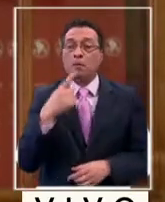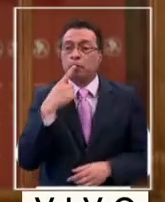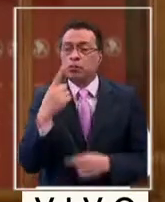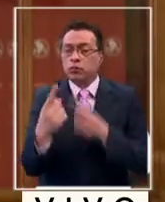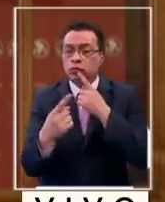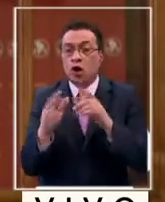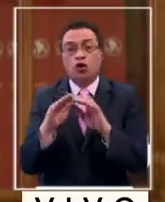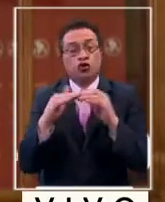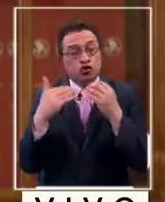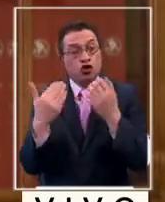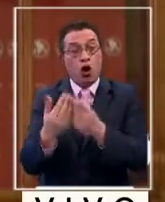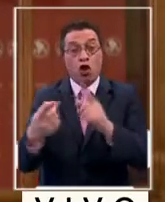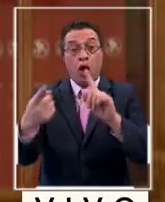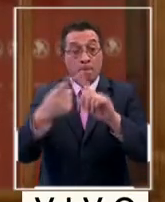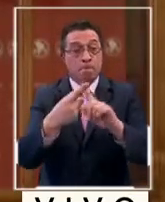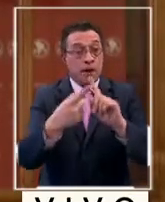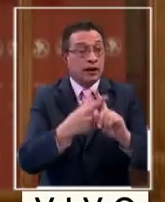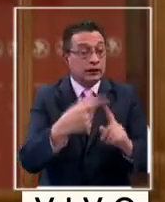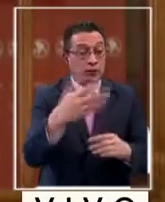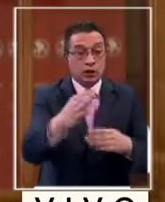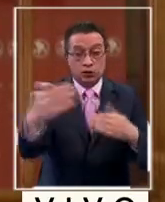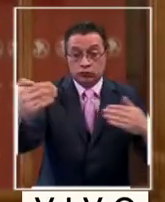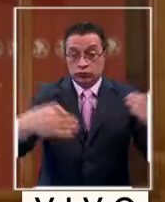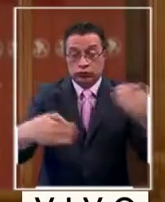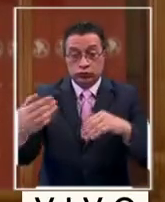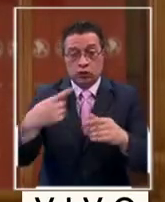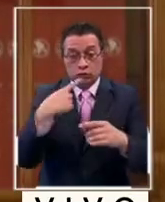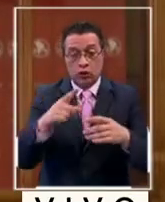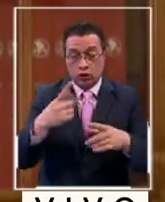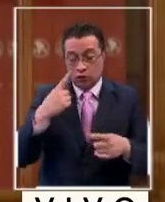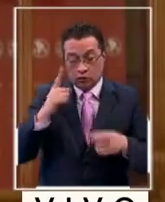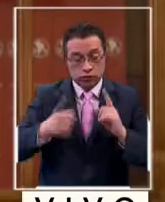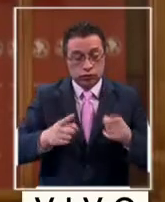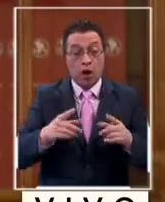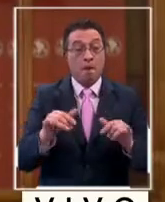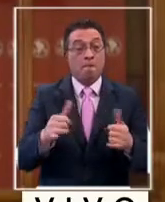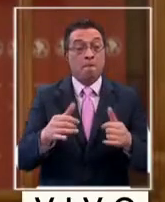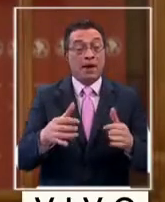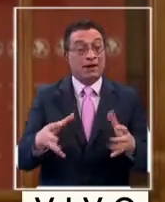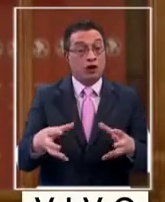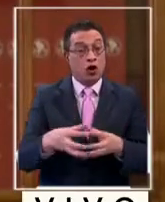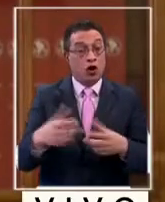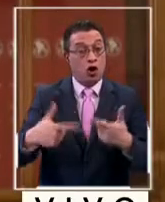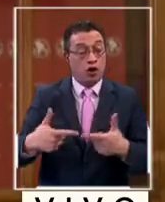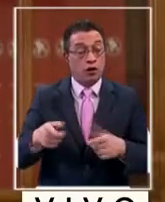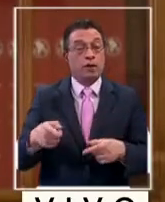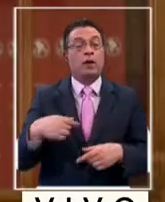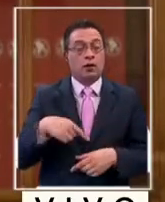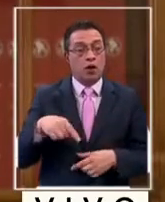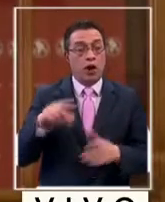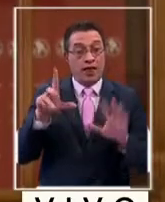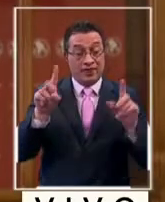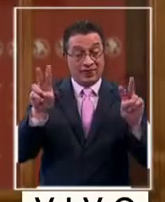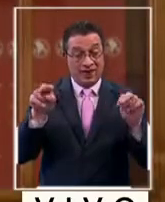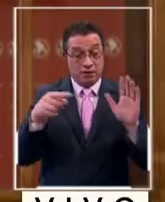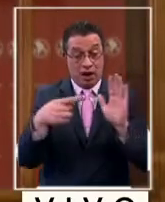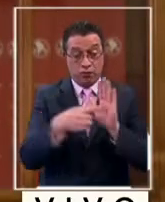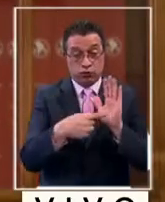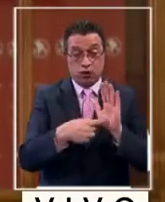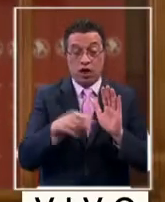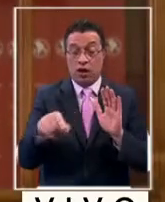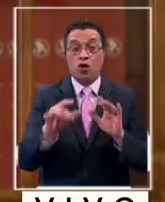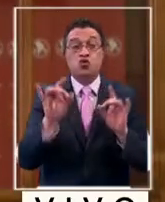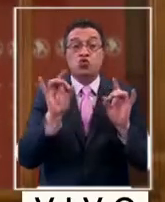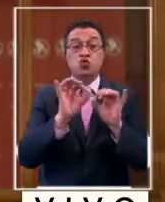que hemos participado de las definiciones colectivas del partido, estos temas puntuales nunca han estado en materia de